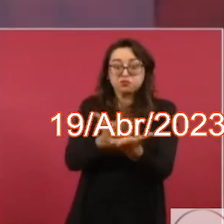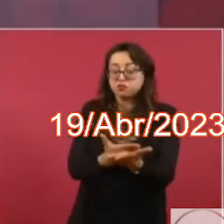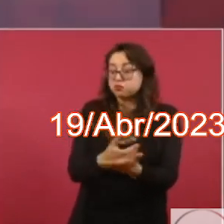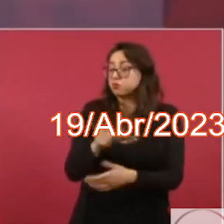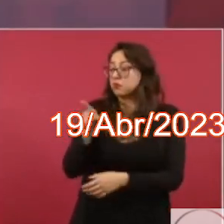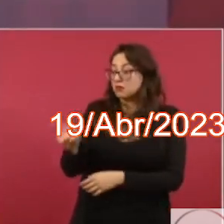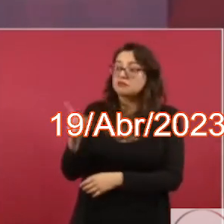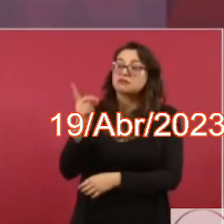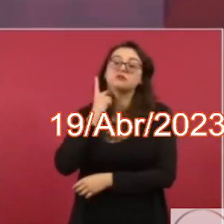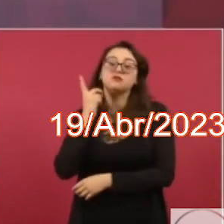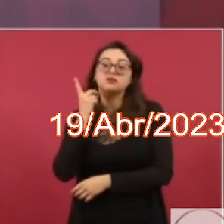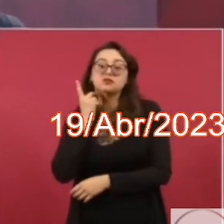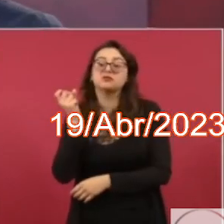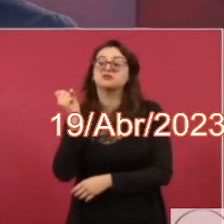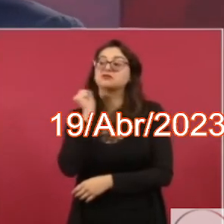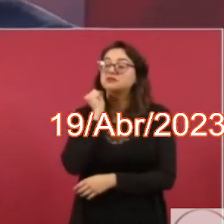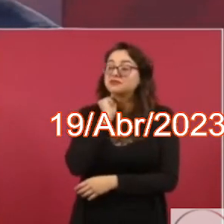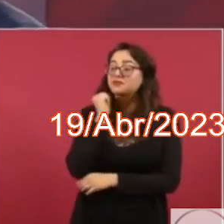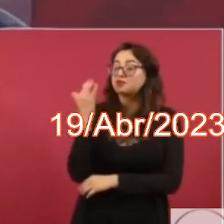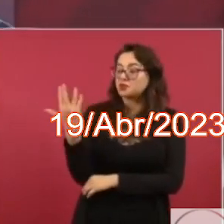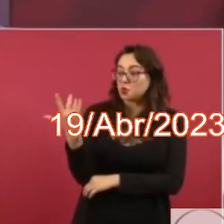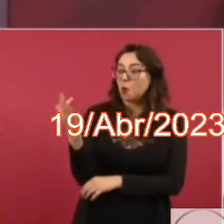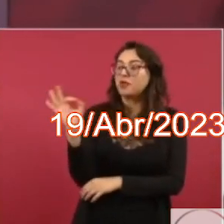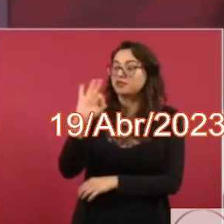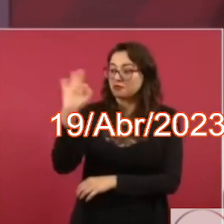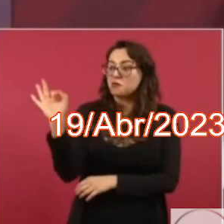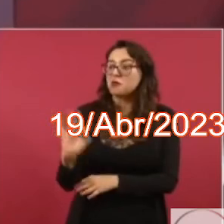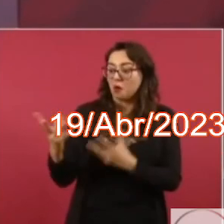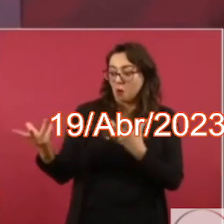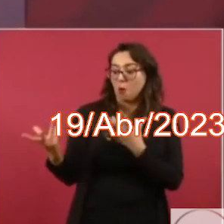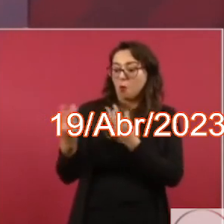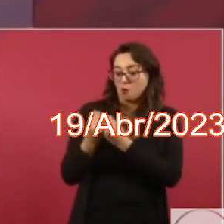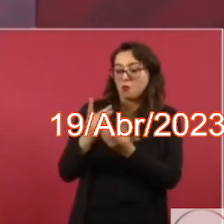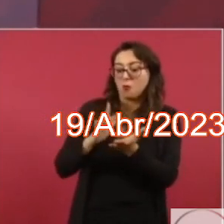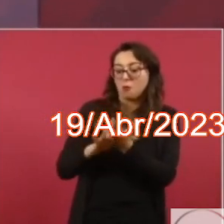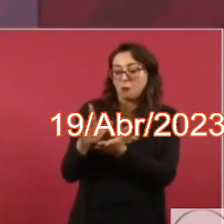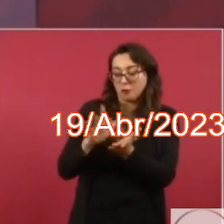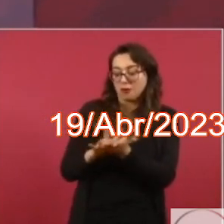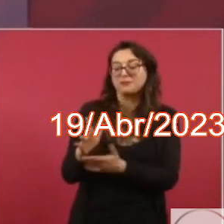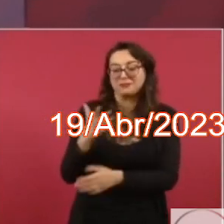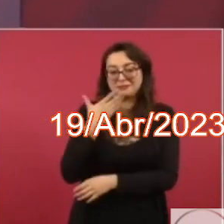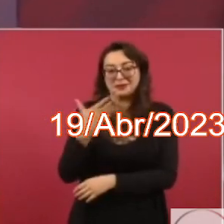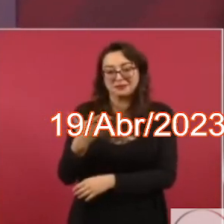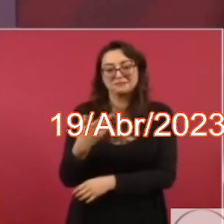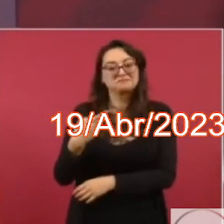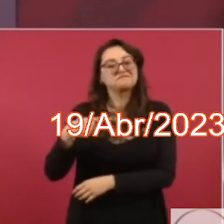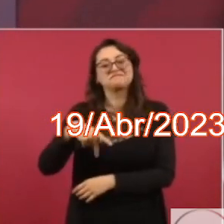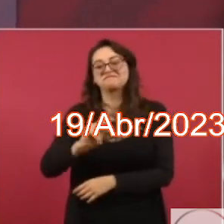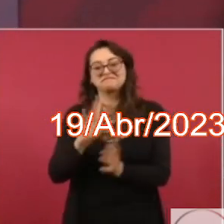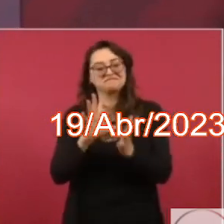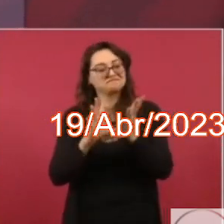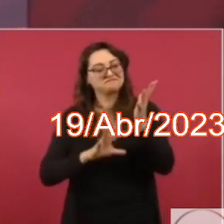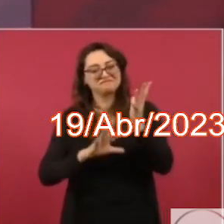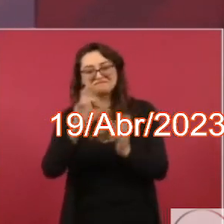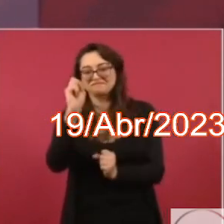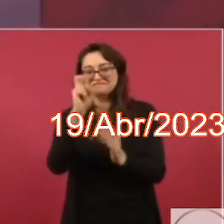más del 50%, pero para llevar a cabo una reforma constitucional